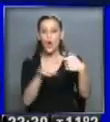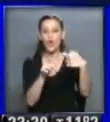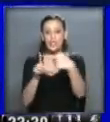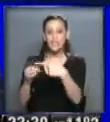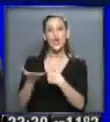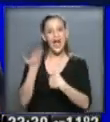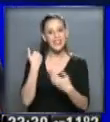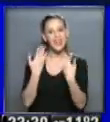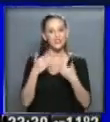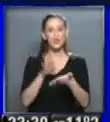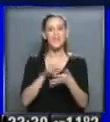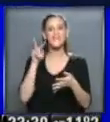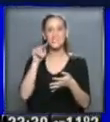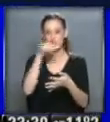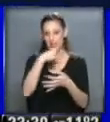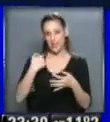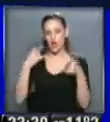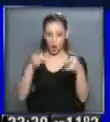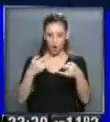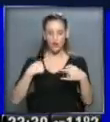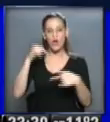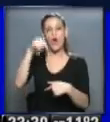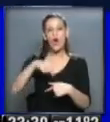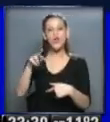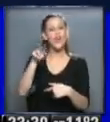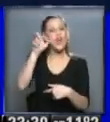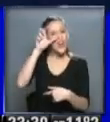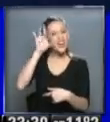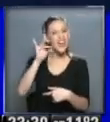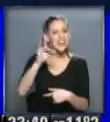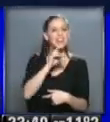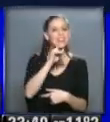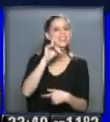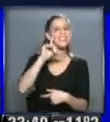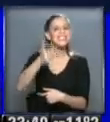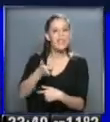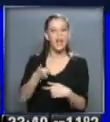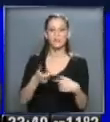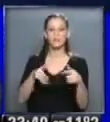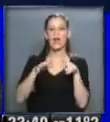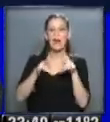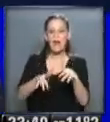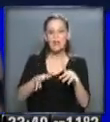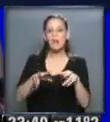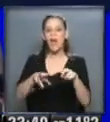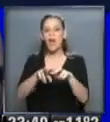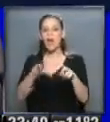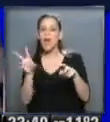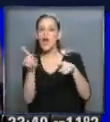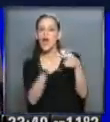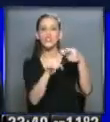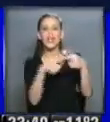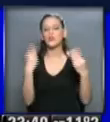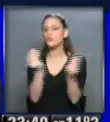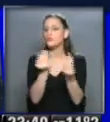aquí en visión siente rotos el caso de hoy es rectificar es una red que reúne a varios sellos de la provincia por ejemplo que yo